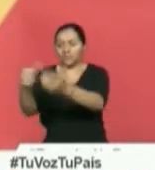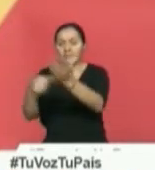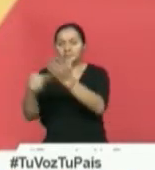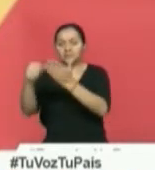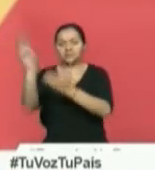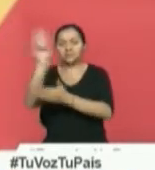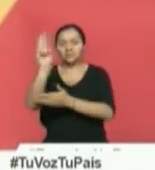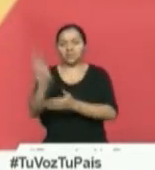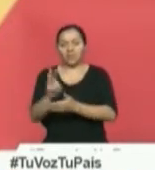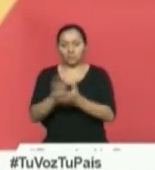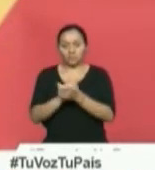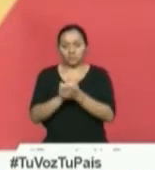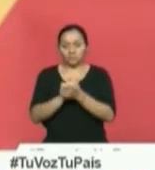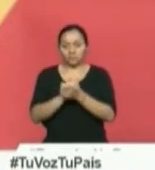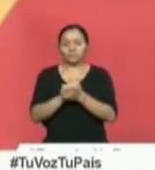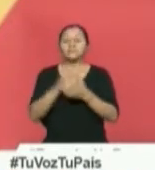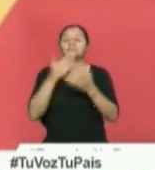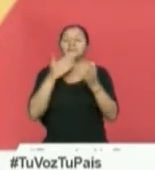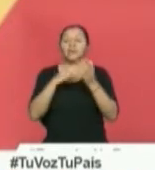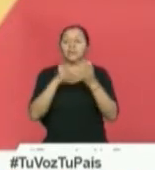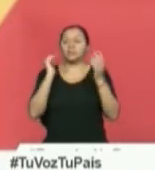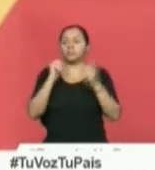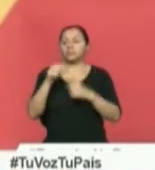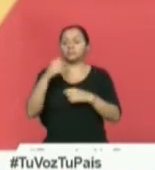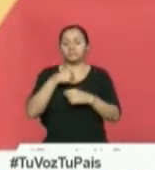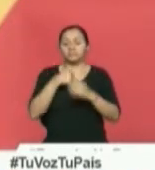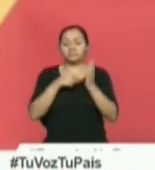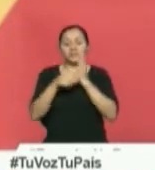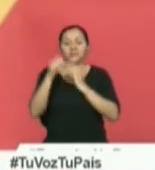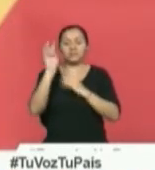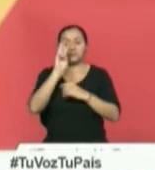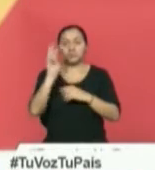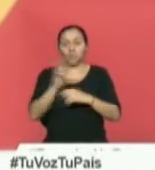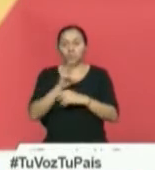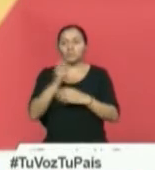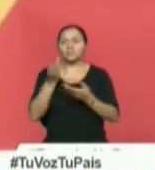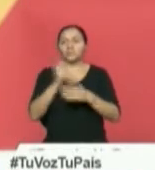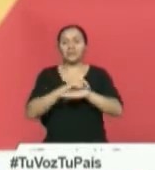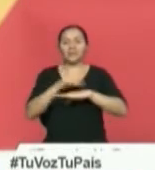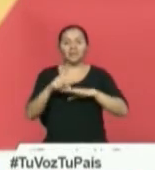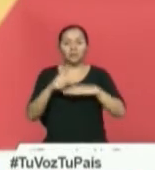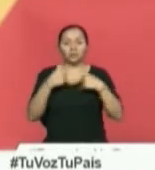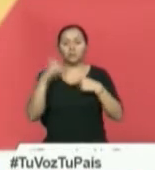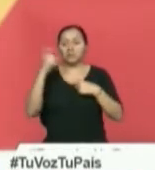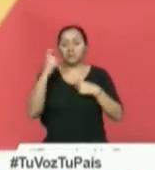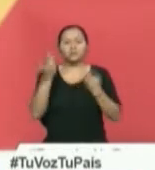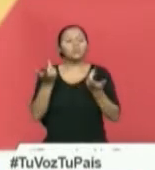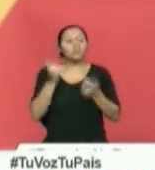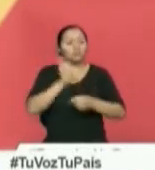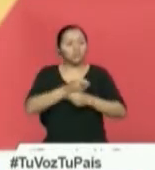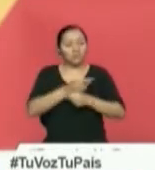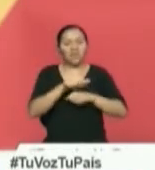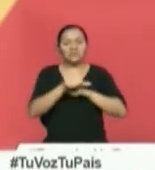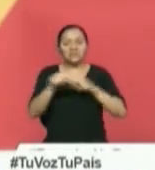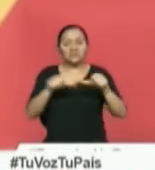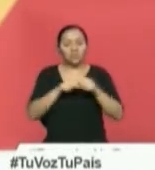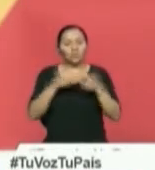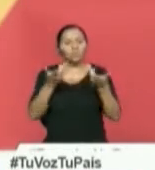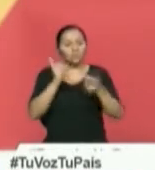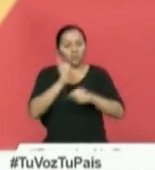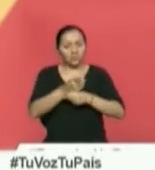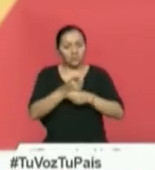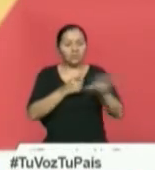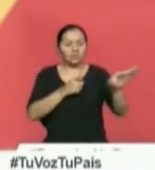que nombrar a lo mejor el delegado de una empresa, el miembro de algún directorio, de qué entidades participa ese ministerio, cuáles son sus